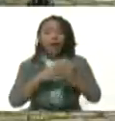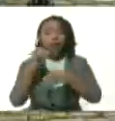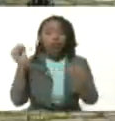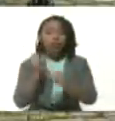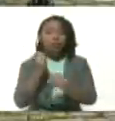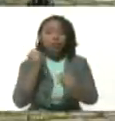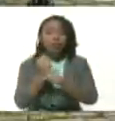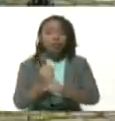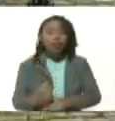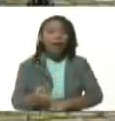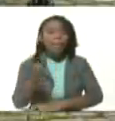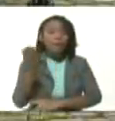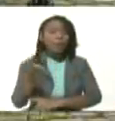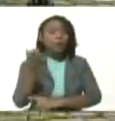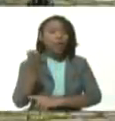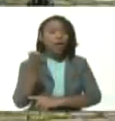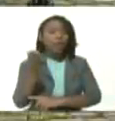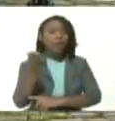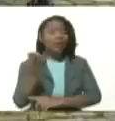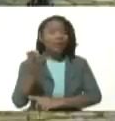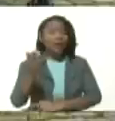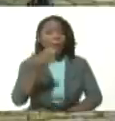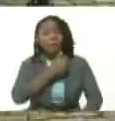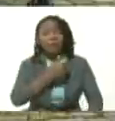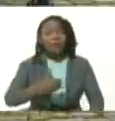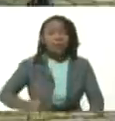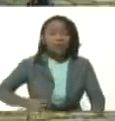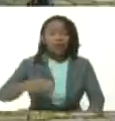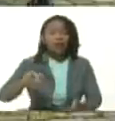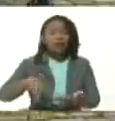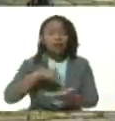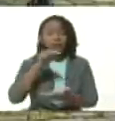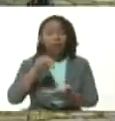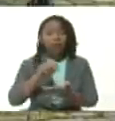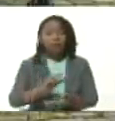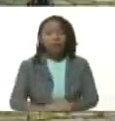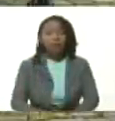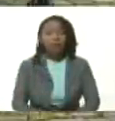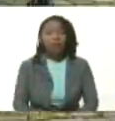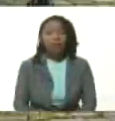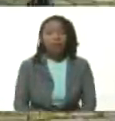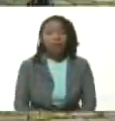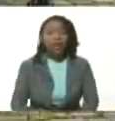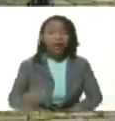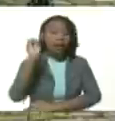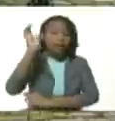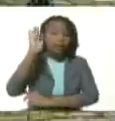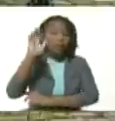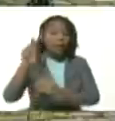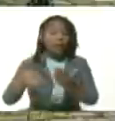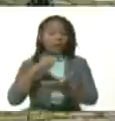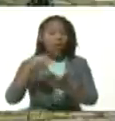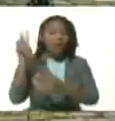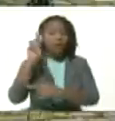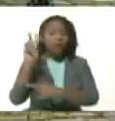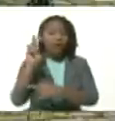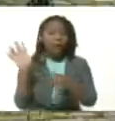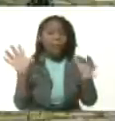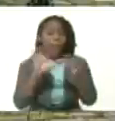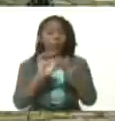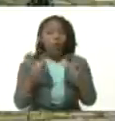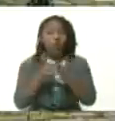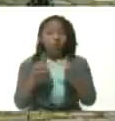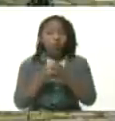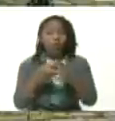sinérgico muy importante entre el Ejecutivo Nacional y la Asamblea Nacional de Venezuela a través de nuestra Comisión